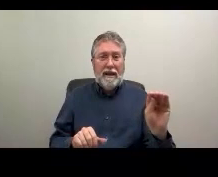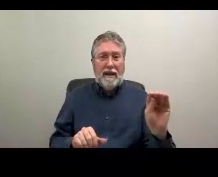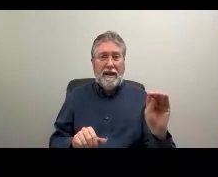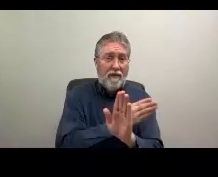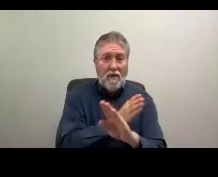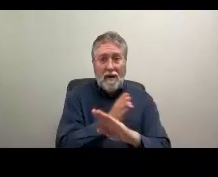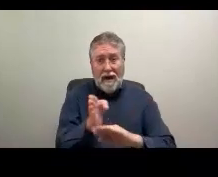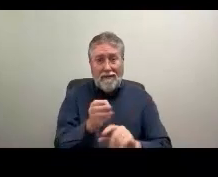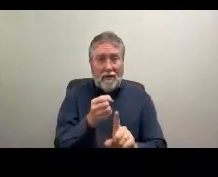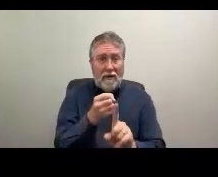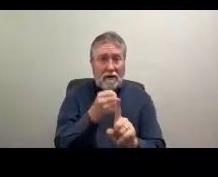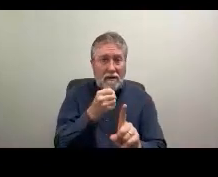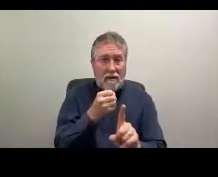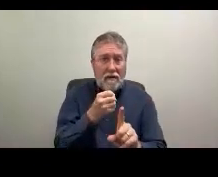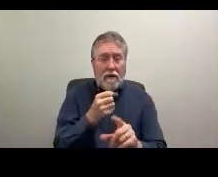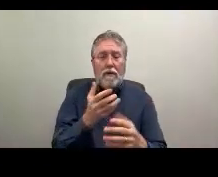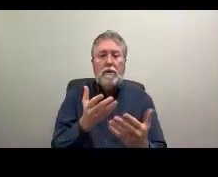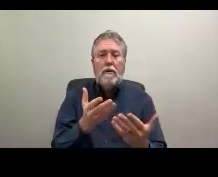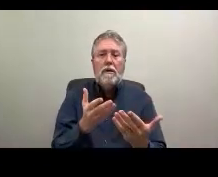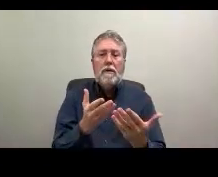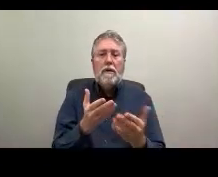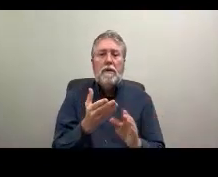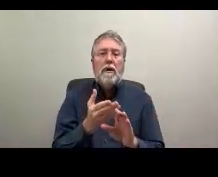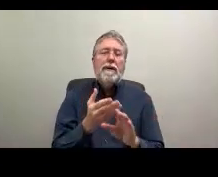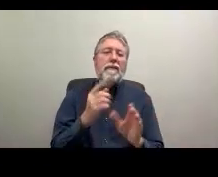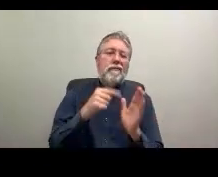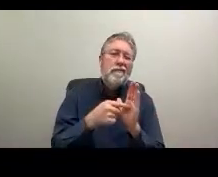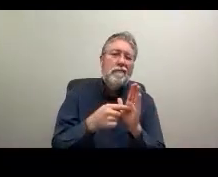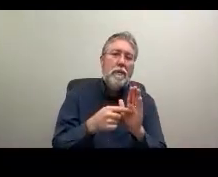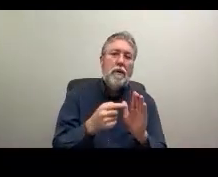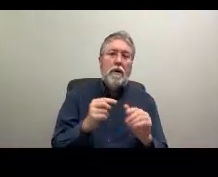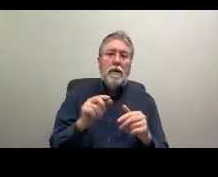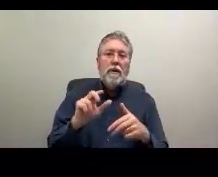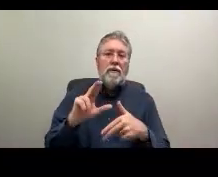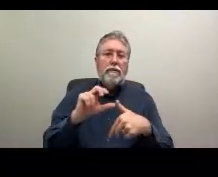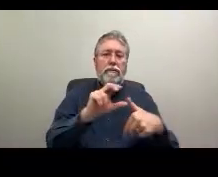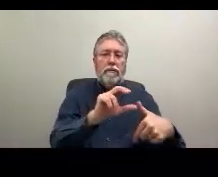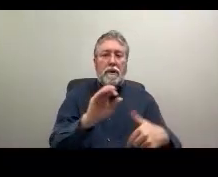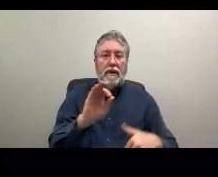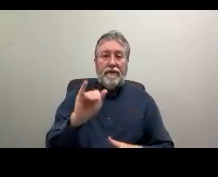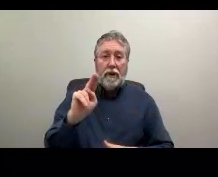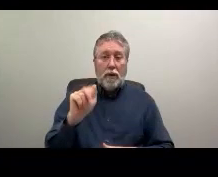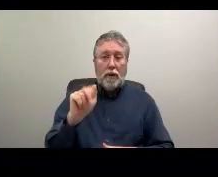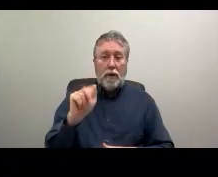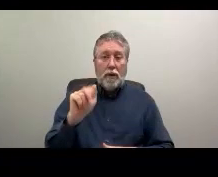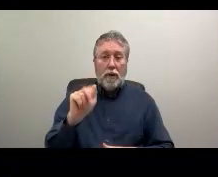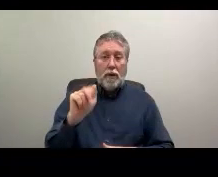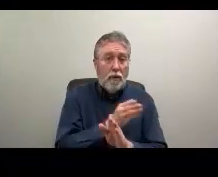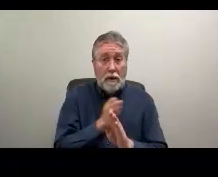Antes de Fiona y después de Fiona. Si tienen la información de esa población,